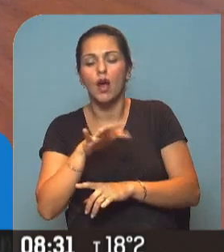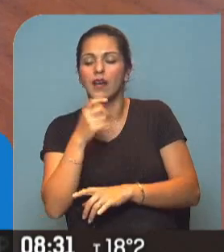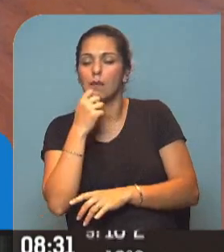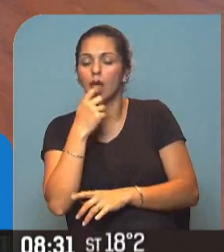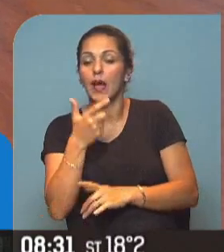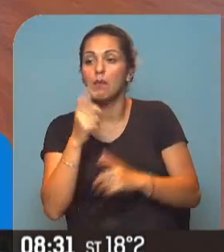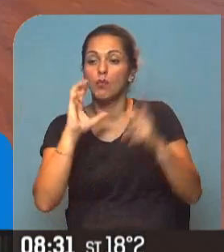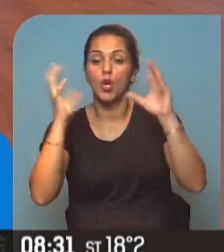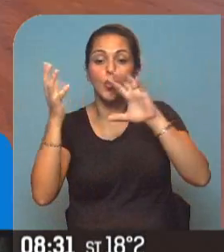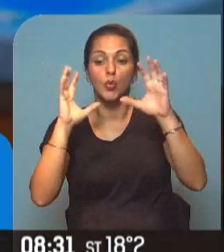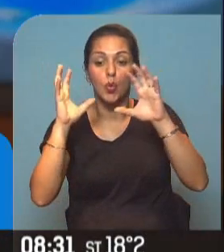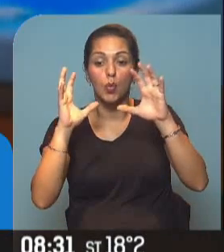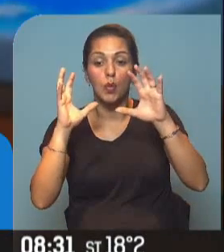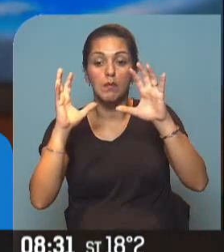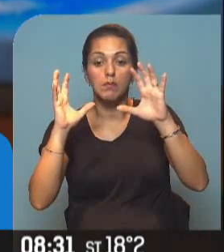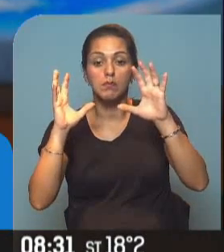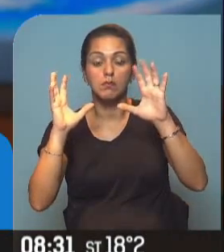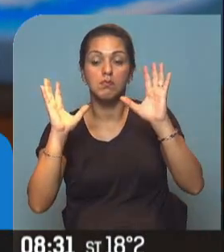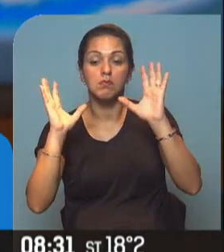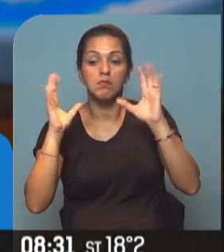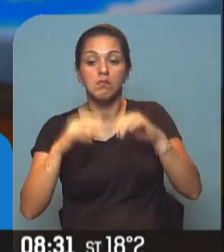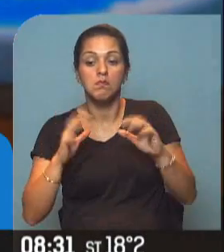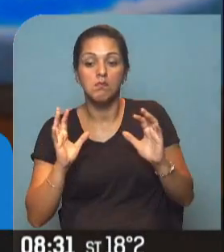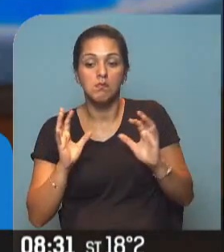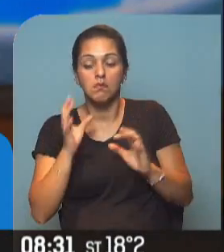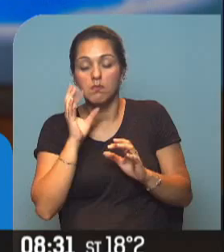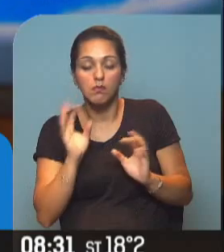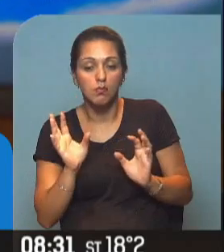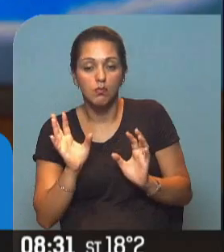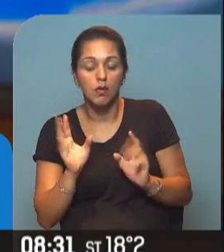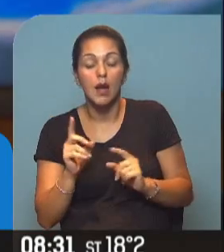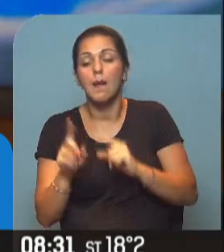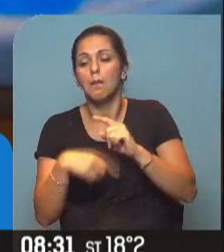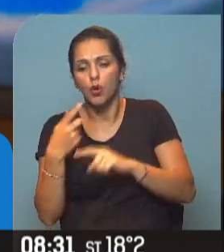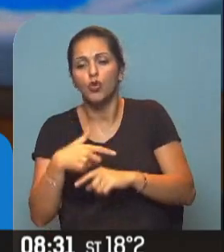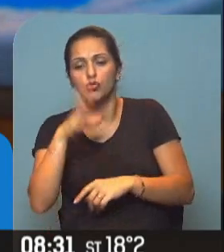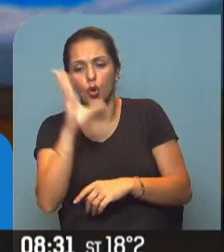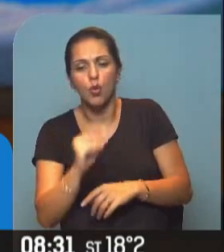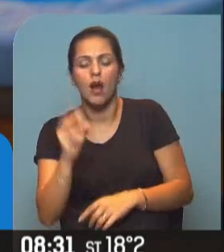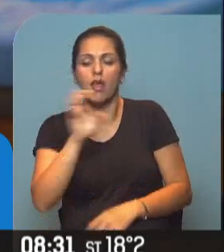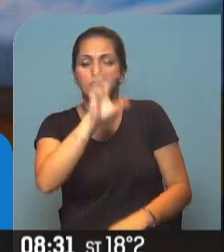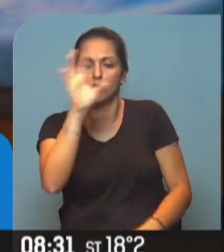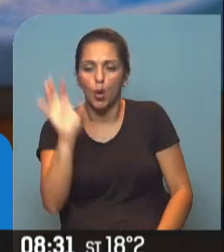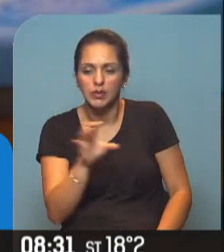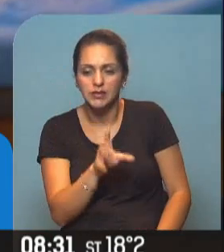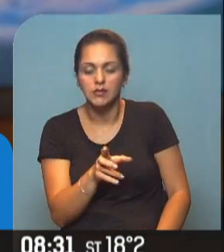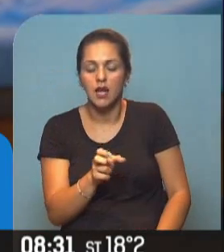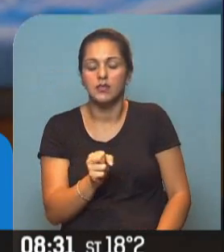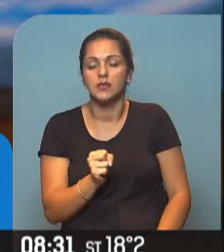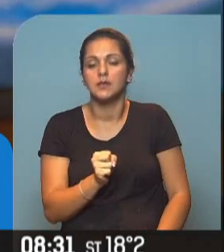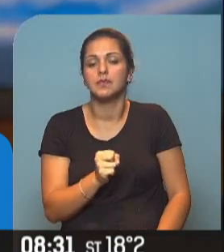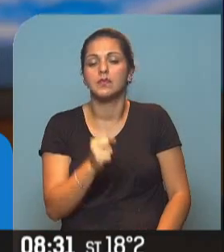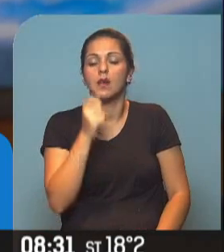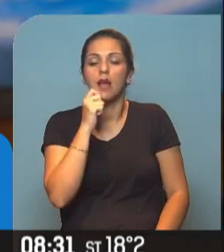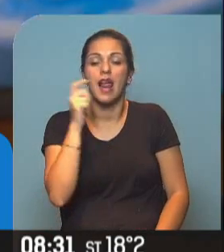la nube paro y ha sido bondadosa en el resto de las provincias en el resto de la